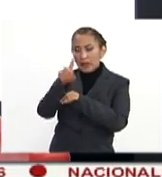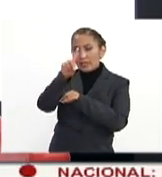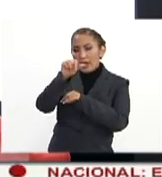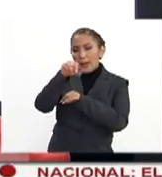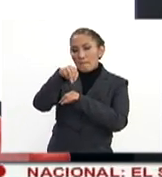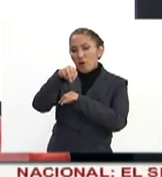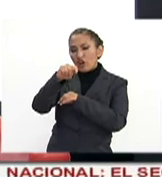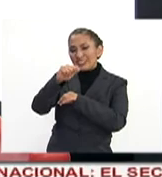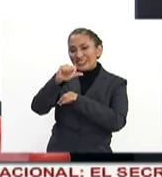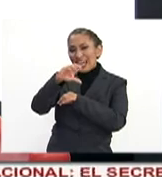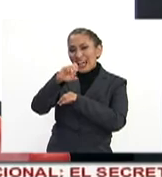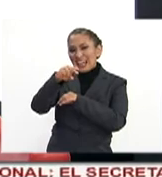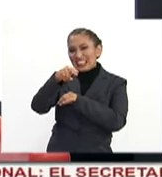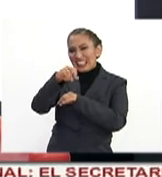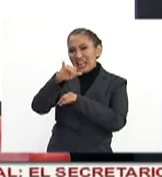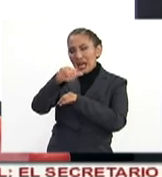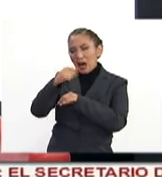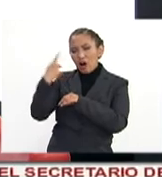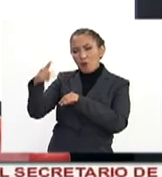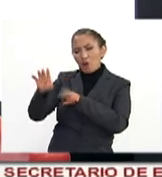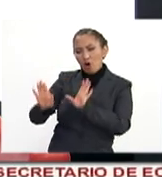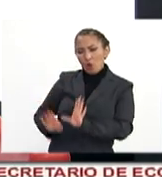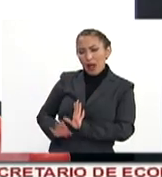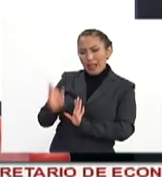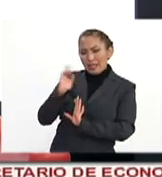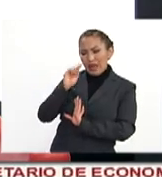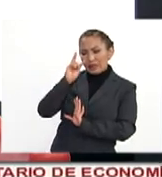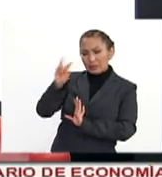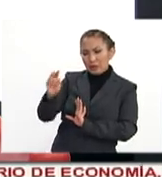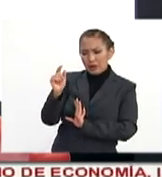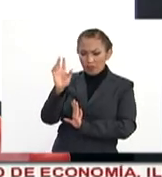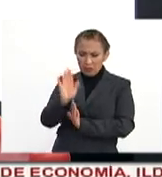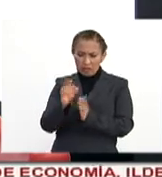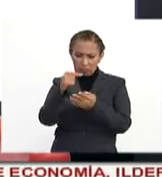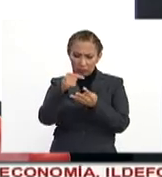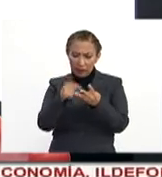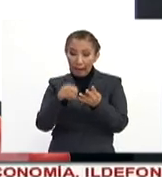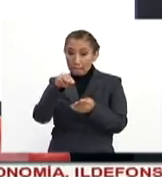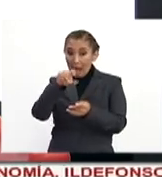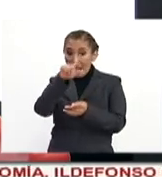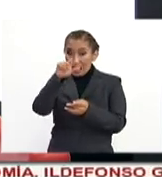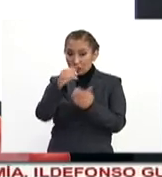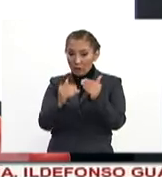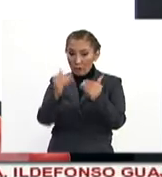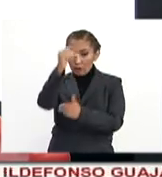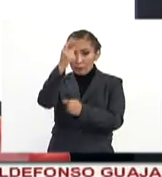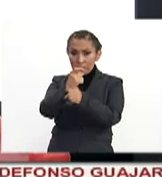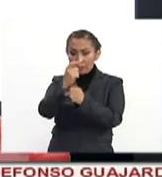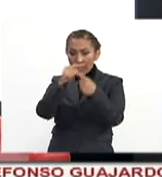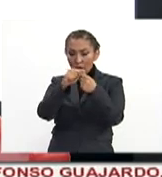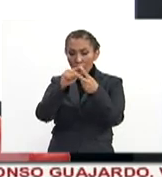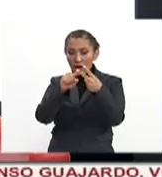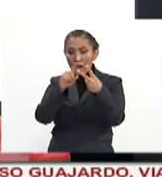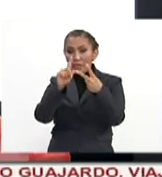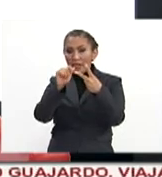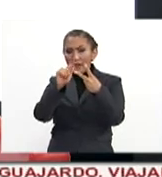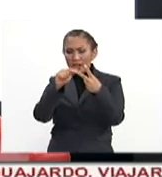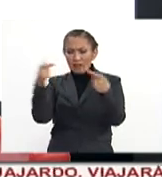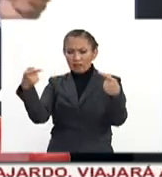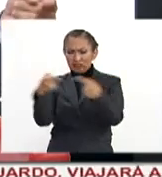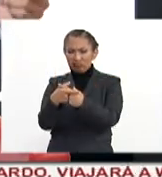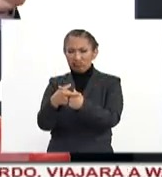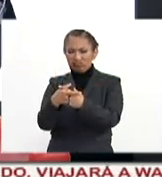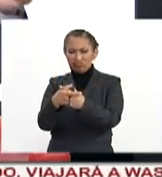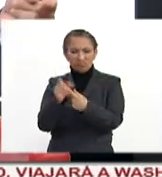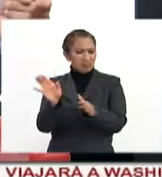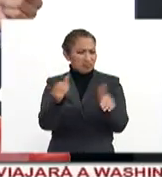demotecnia, es que en las cualidades aparece casi en todas Alfredo del Mazo por delante de Delfina, que es muy contradictorio